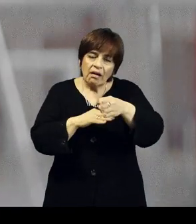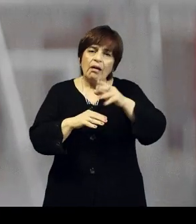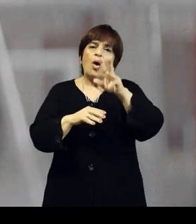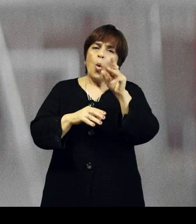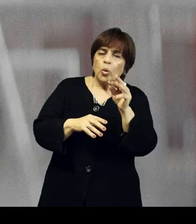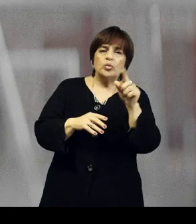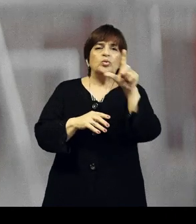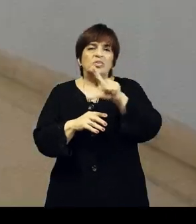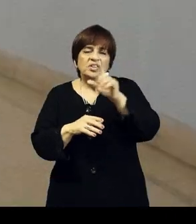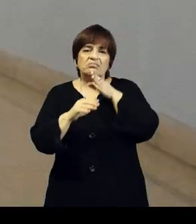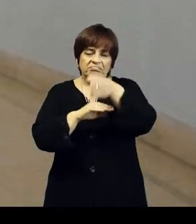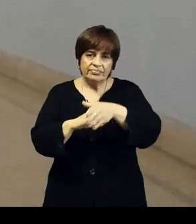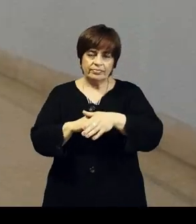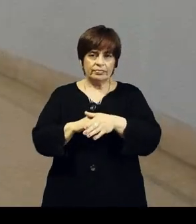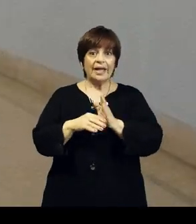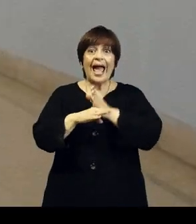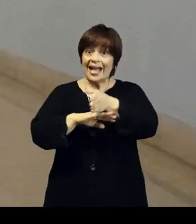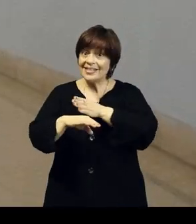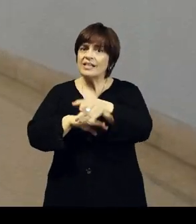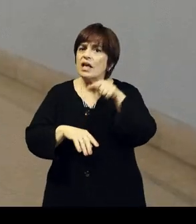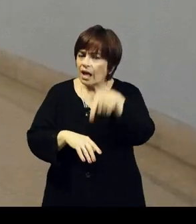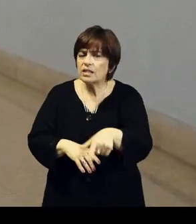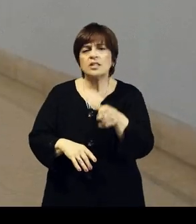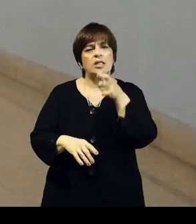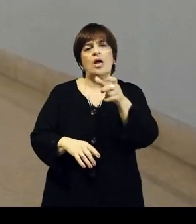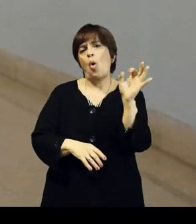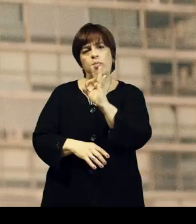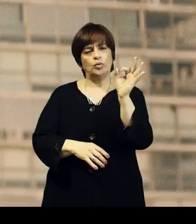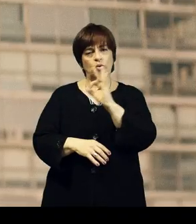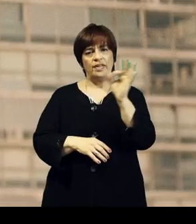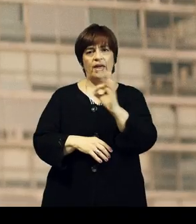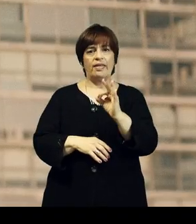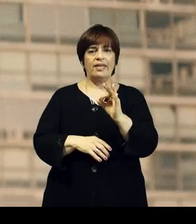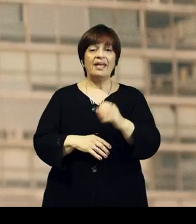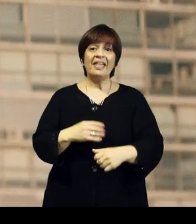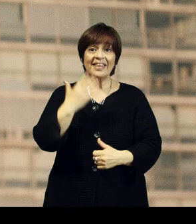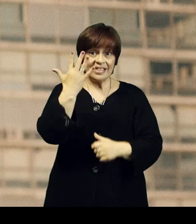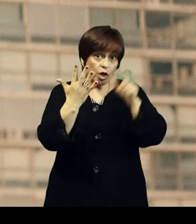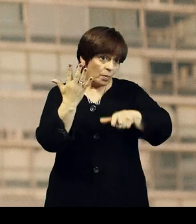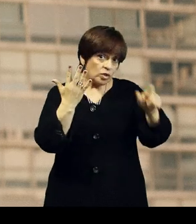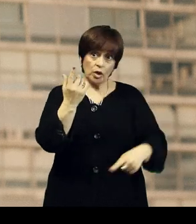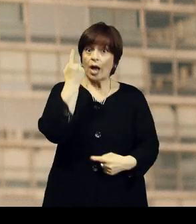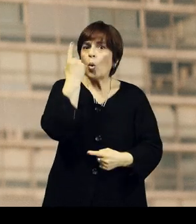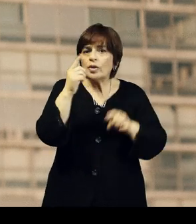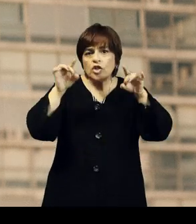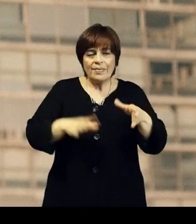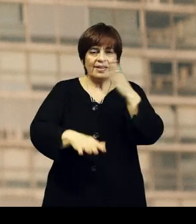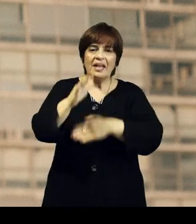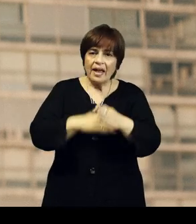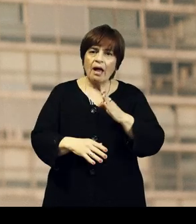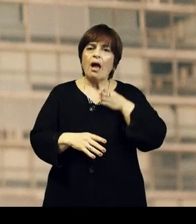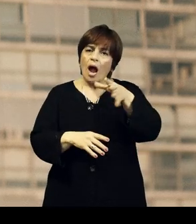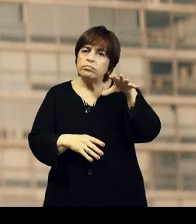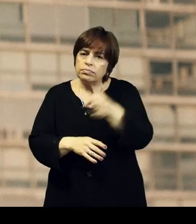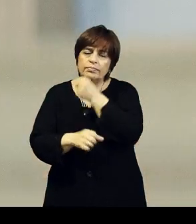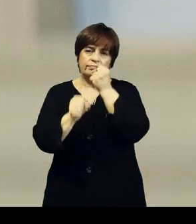allá del sexto año de escuela. Tener acceso es tener oportunidades. Solo 1 de cada 5 personas con discapacidad participa